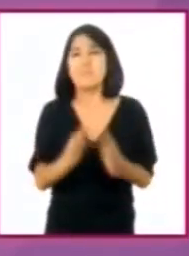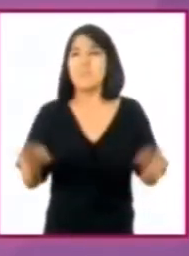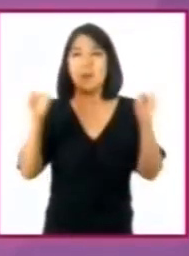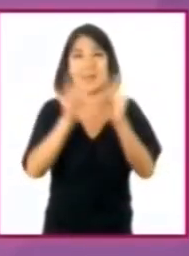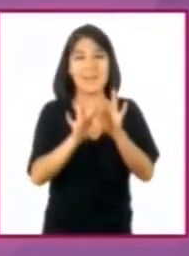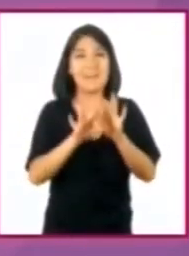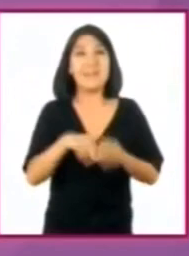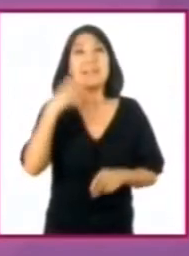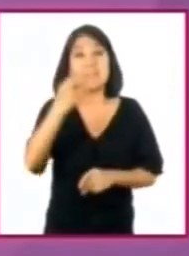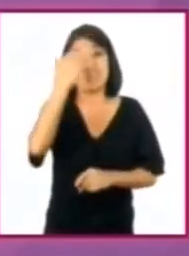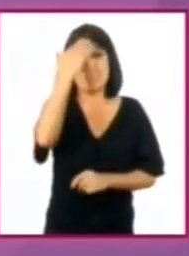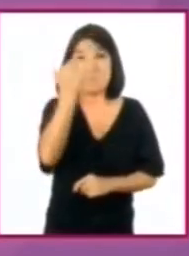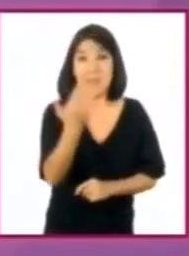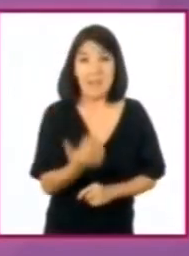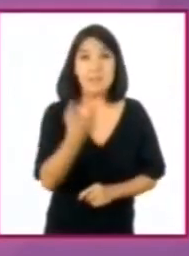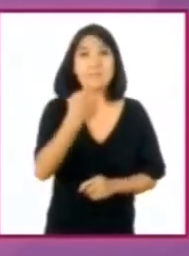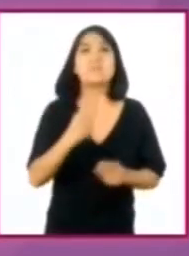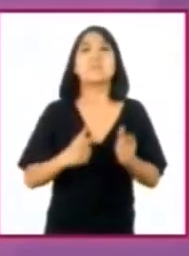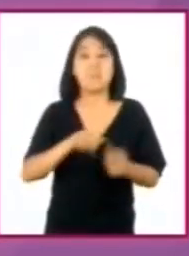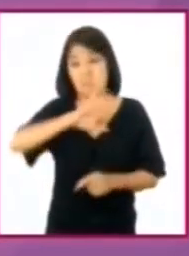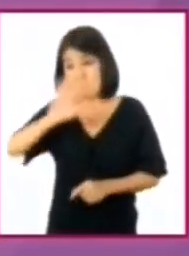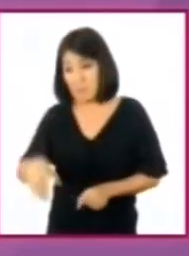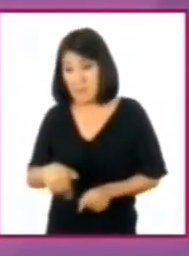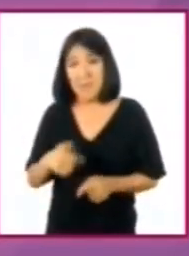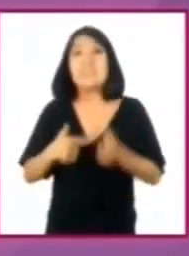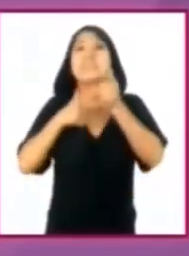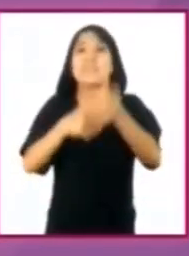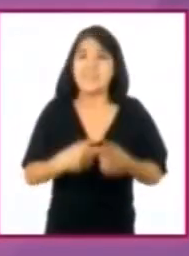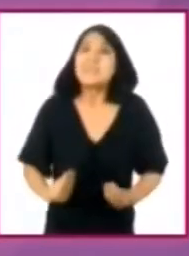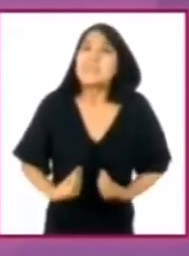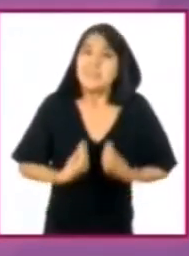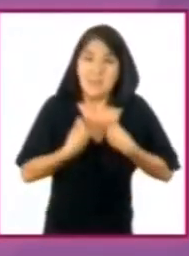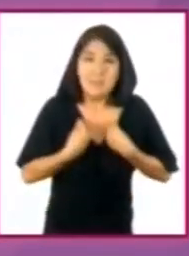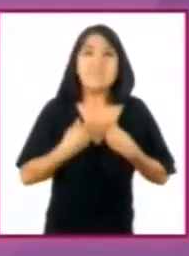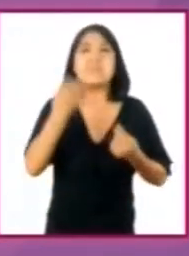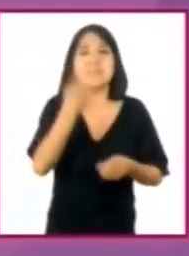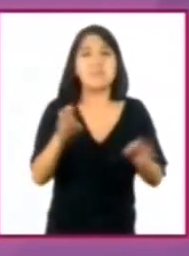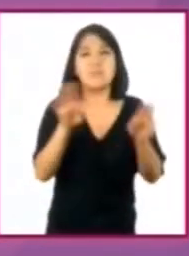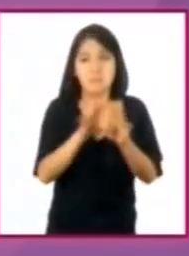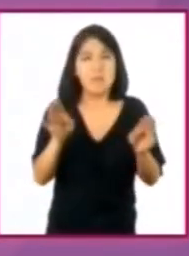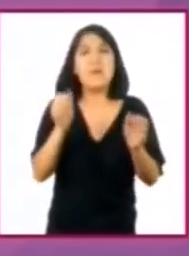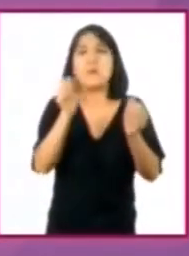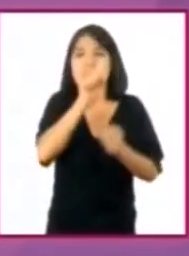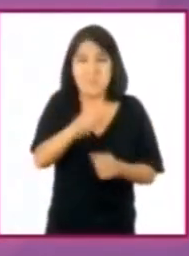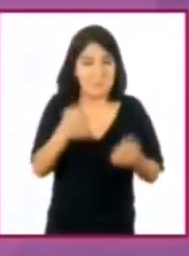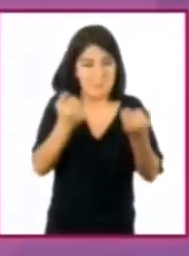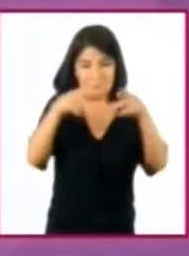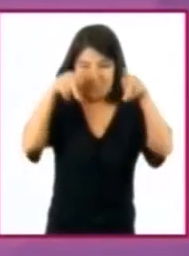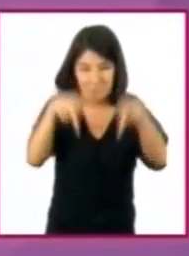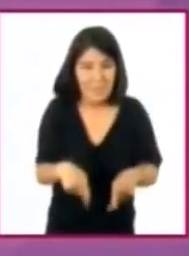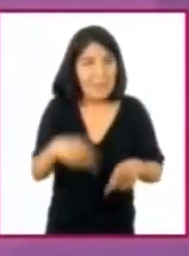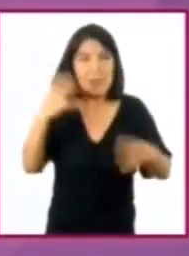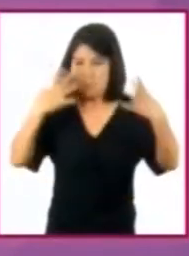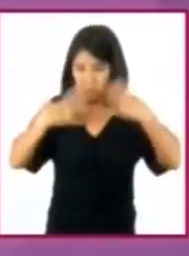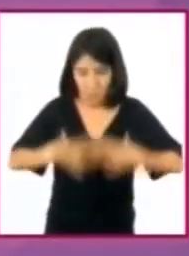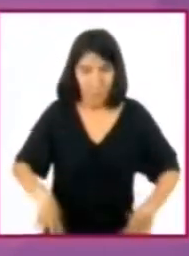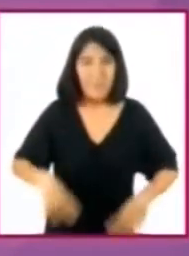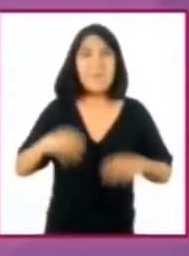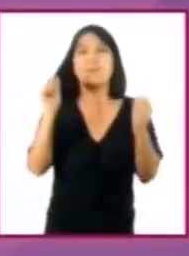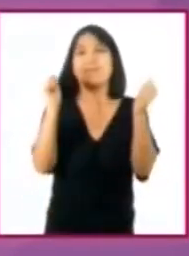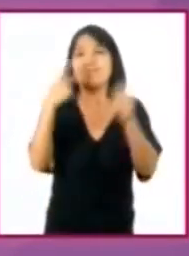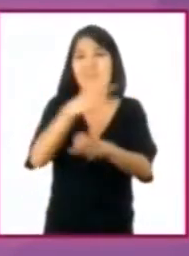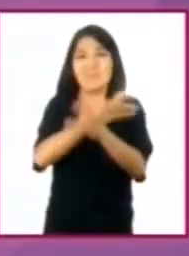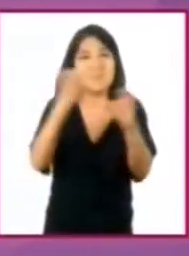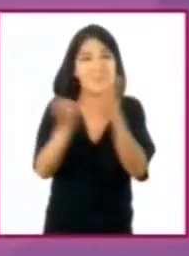los mayas, la vida continuaba después de la muerte, enterraban a sus muertos con todo aquello que pudieran necesitar, como cosas